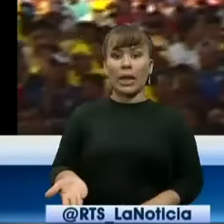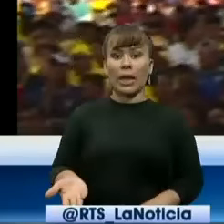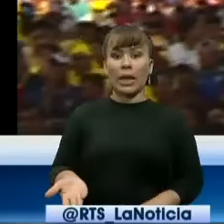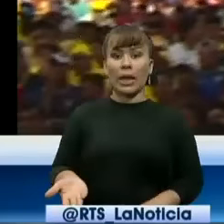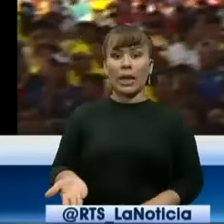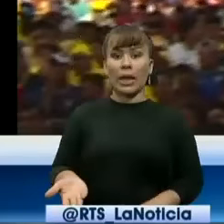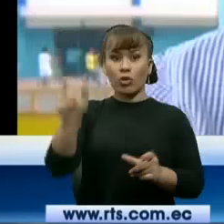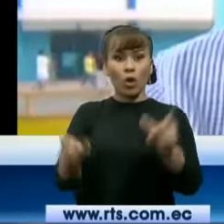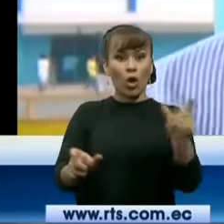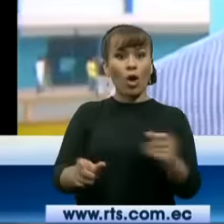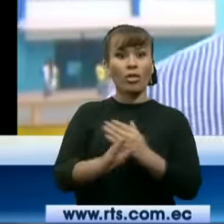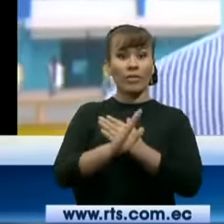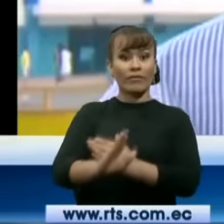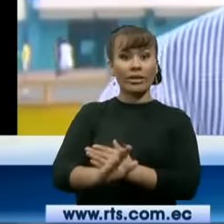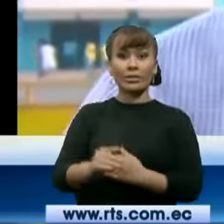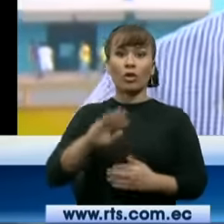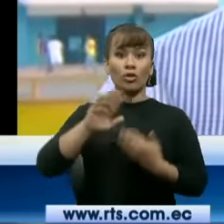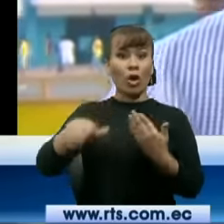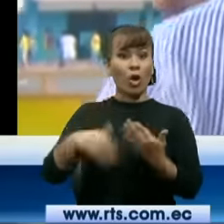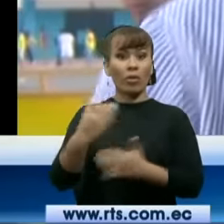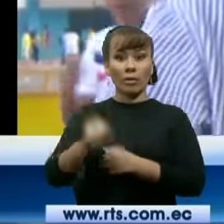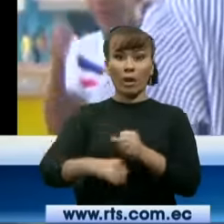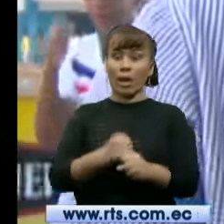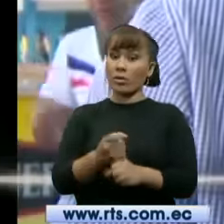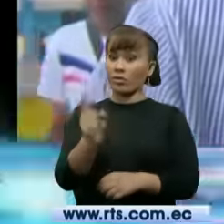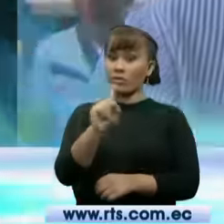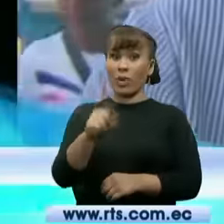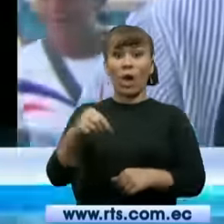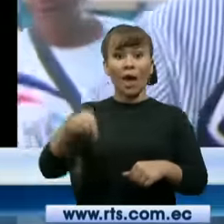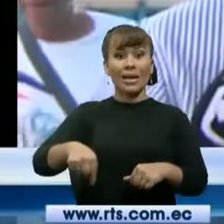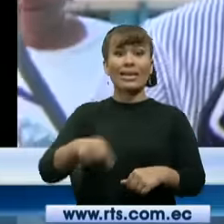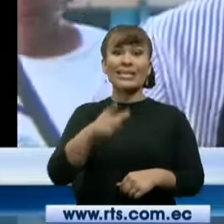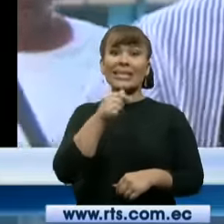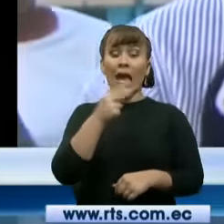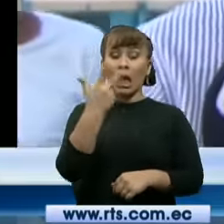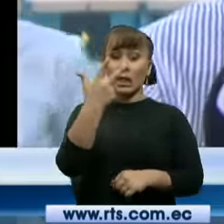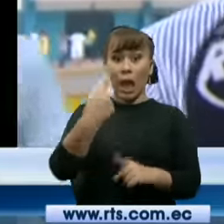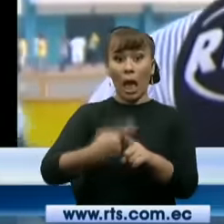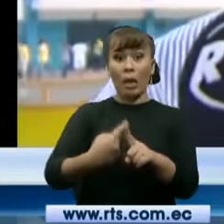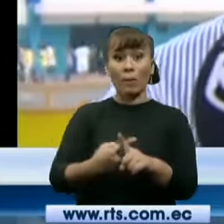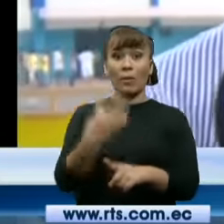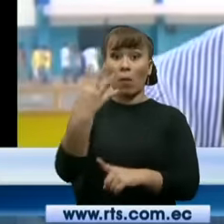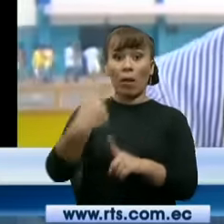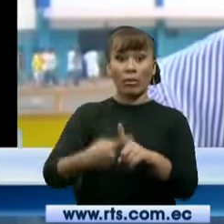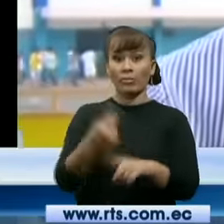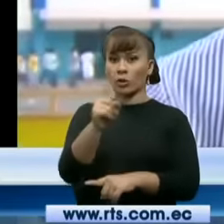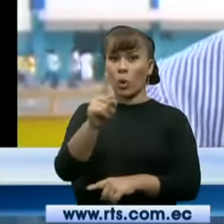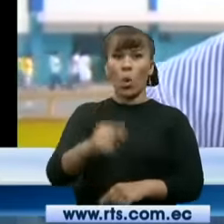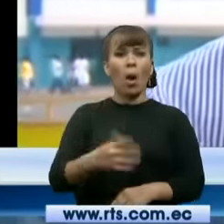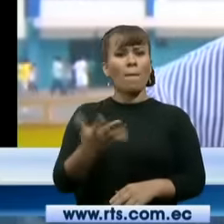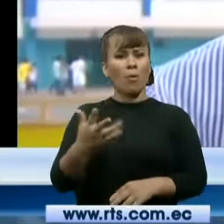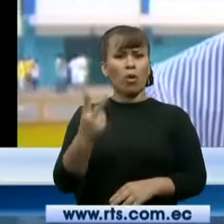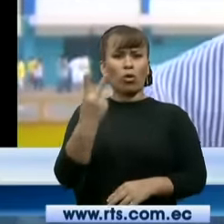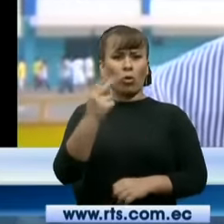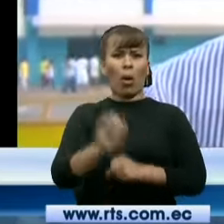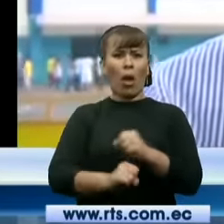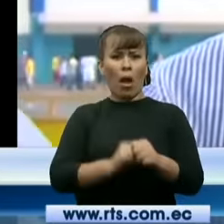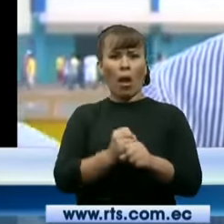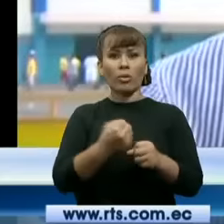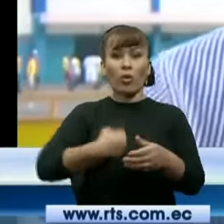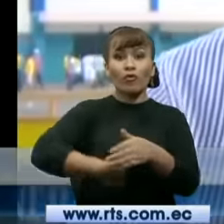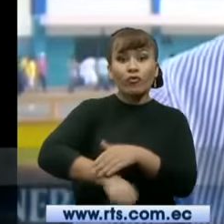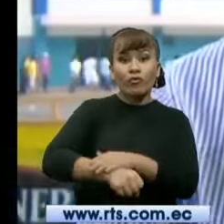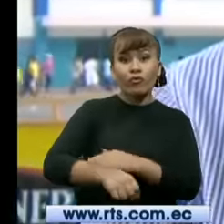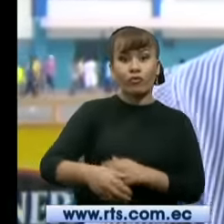durante todo el año. Recordemos que la eliminatoria no es 3 meses, 4 meses y se acabó, la eliminatoria es un promedio de 2 años que no dura.